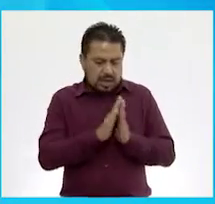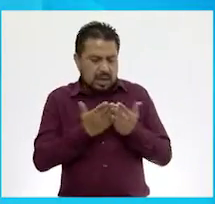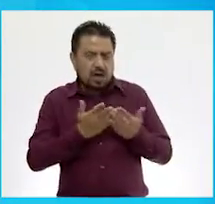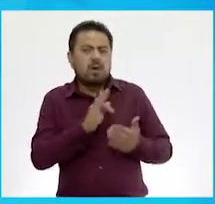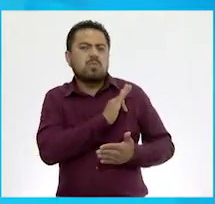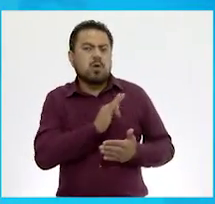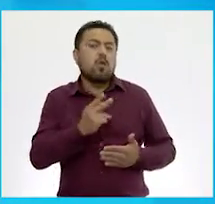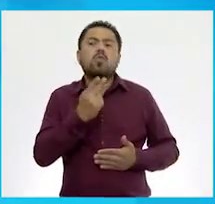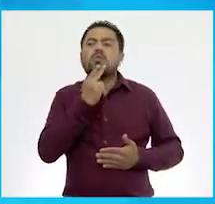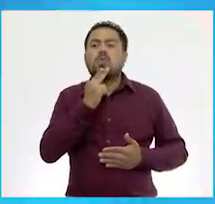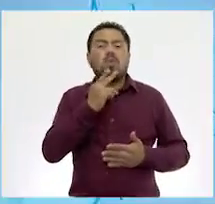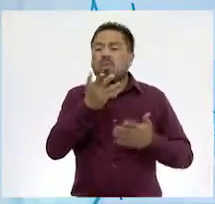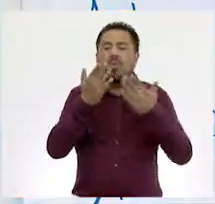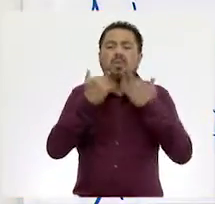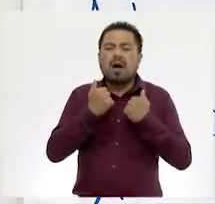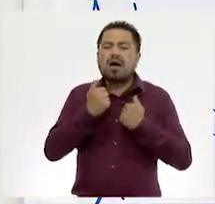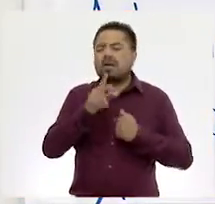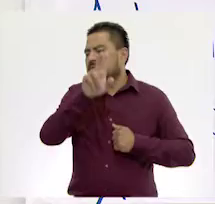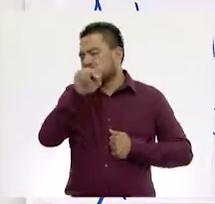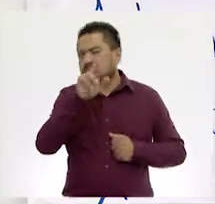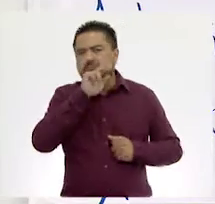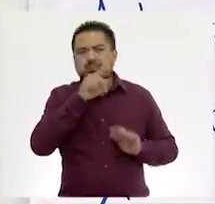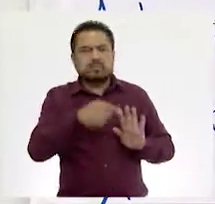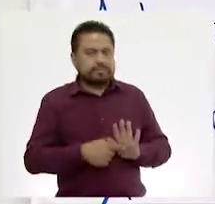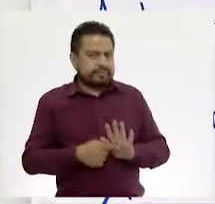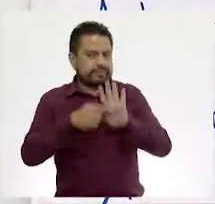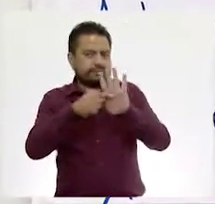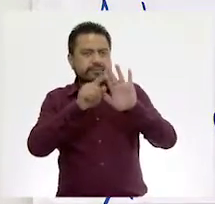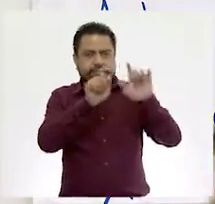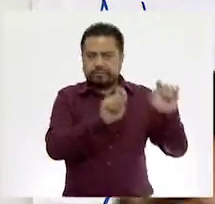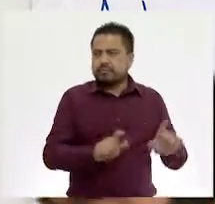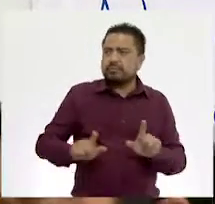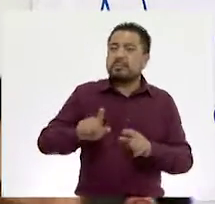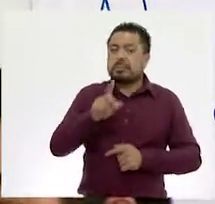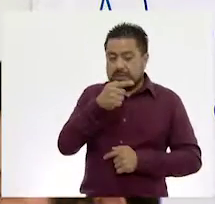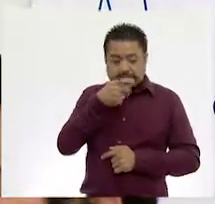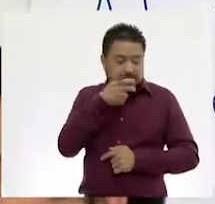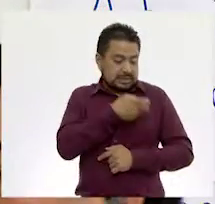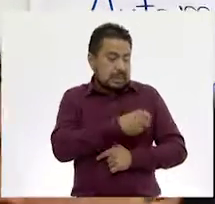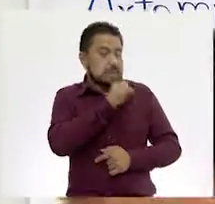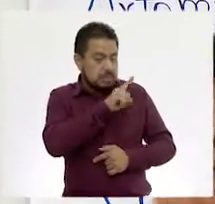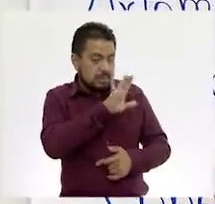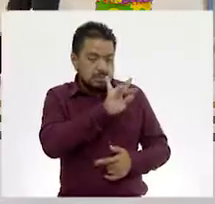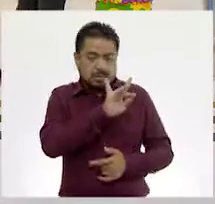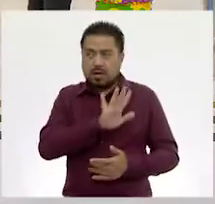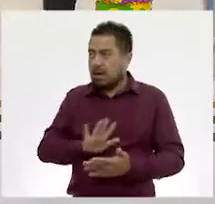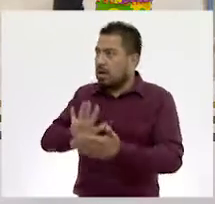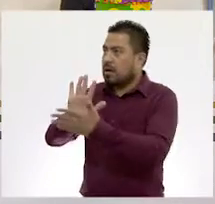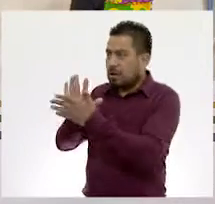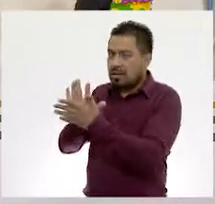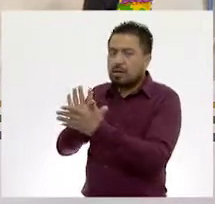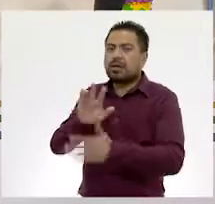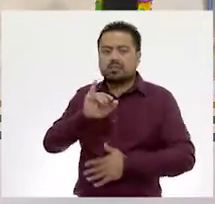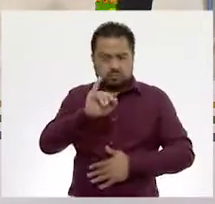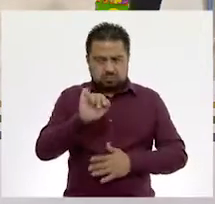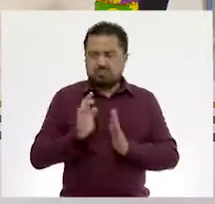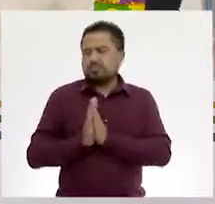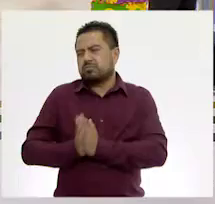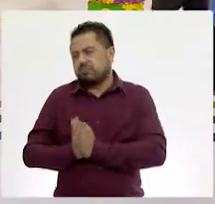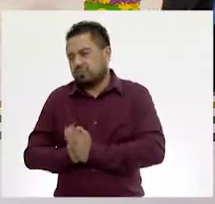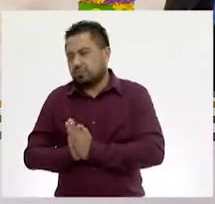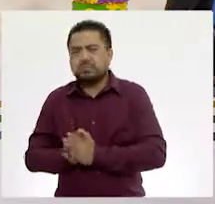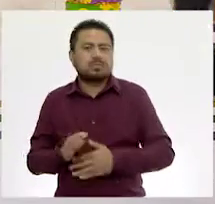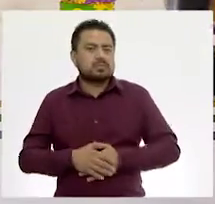lo pueden utilizar y si no, aquí lo estamos viendo en pantalla. ¿Esta también la voy a pegar? Por favor. Muy ¿sí? bien. Uh-huh.